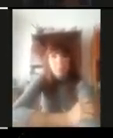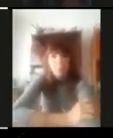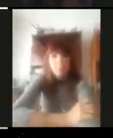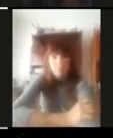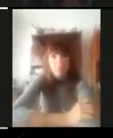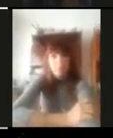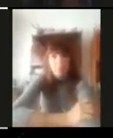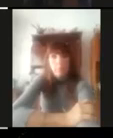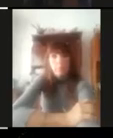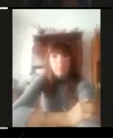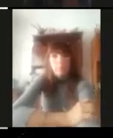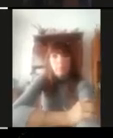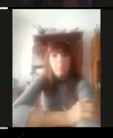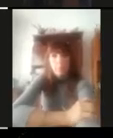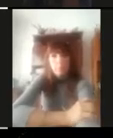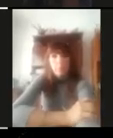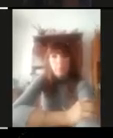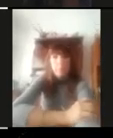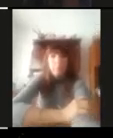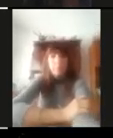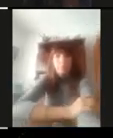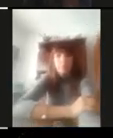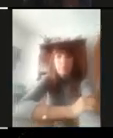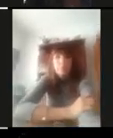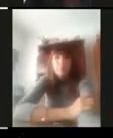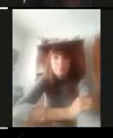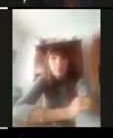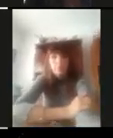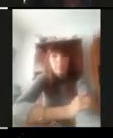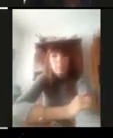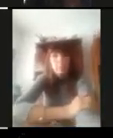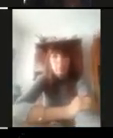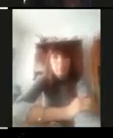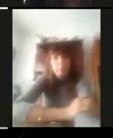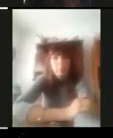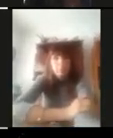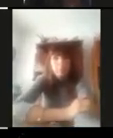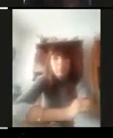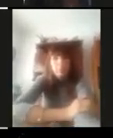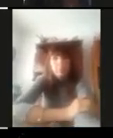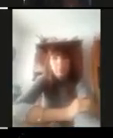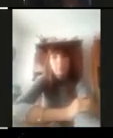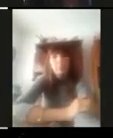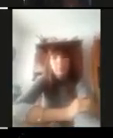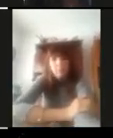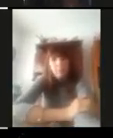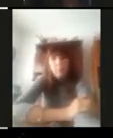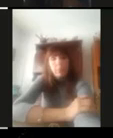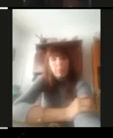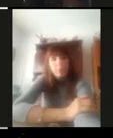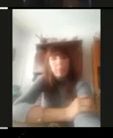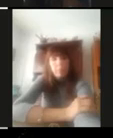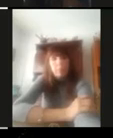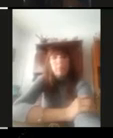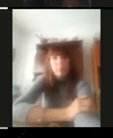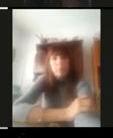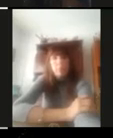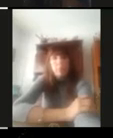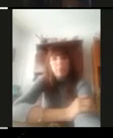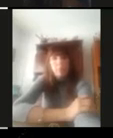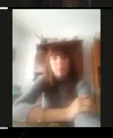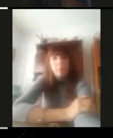por al manso amancio alcorta fíjense que esta era el viejo edificio